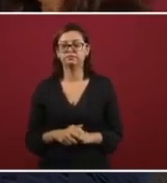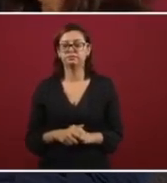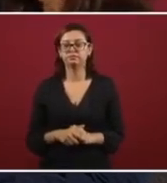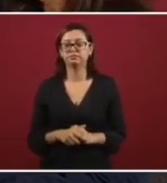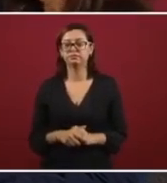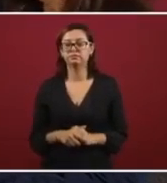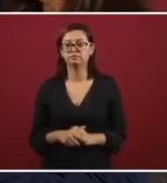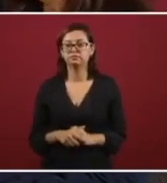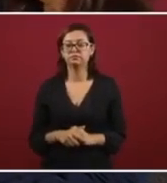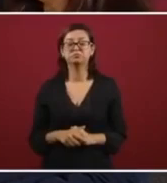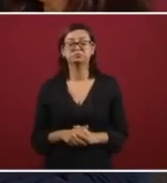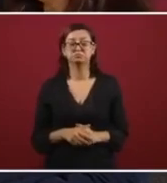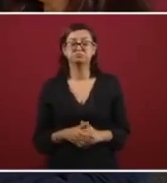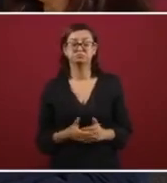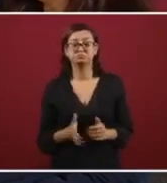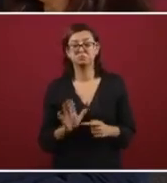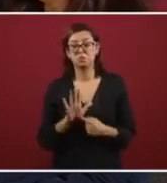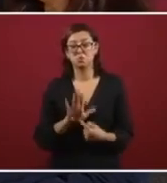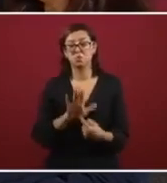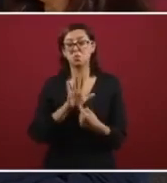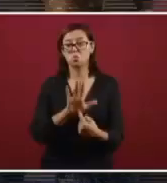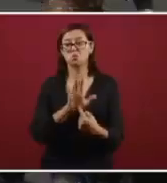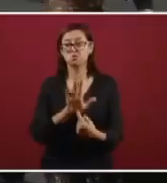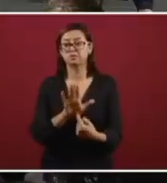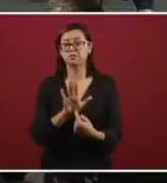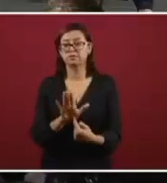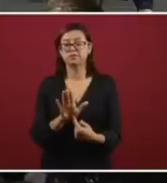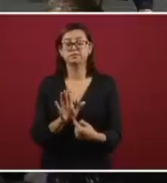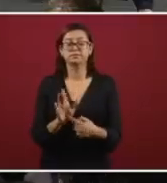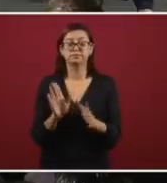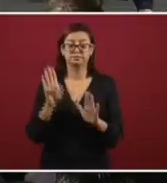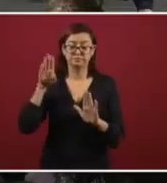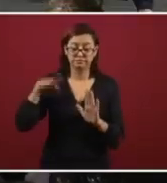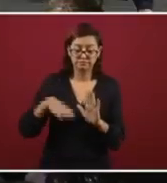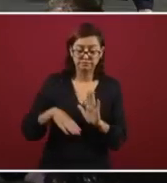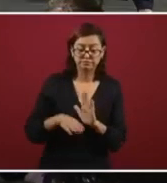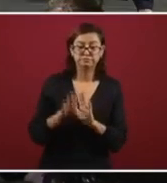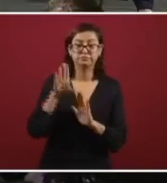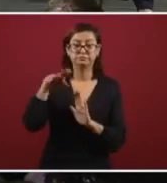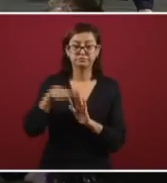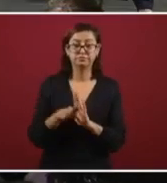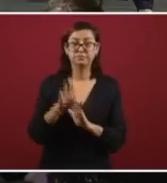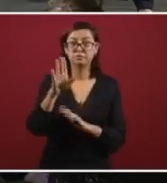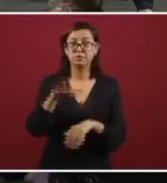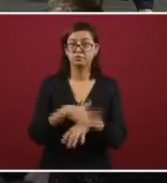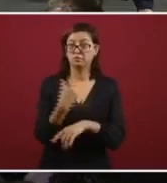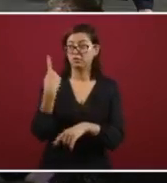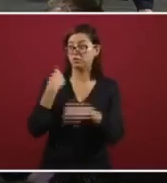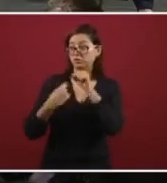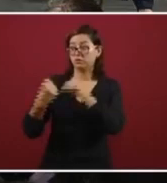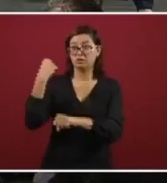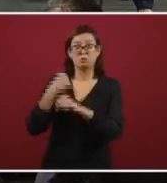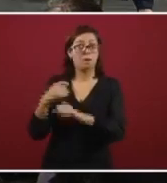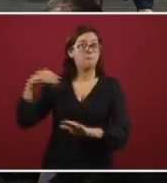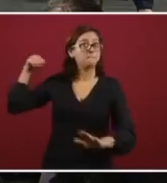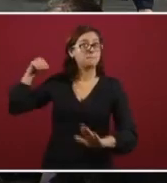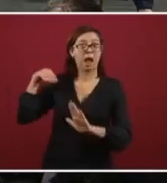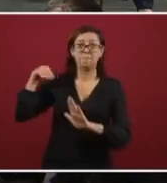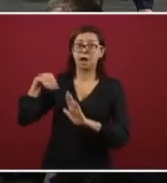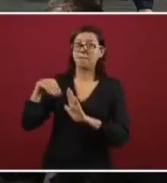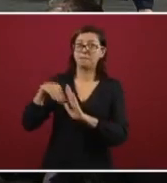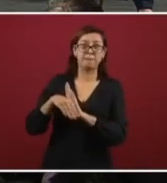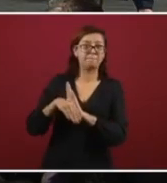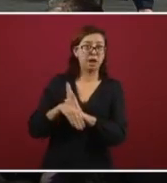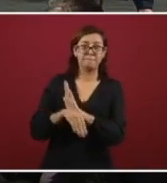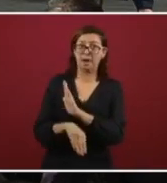es el comportamiento se detuvo el señor presidente la caída se estabilizó y hay